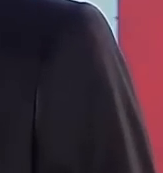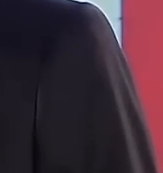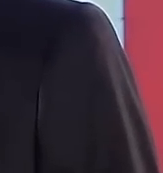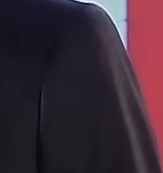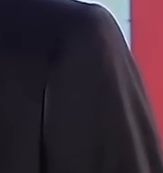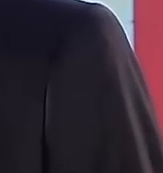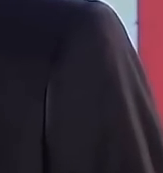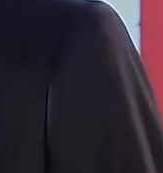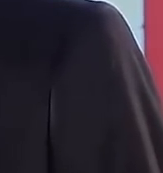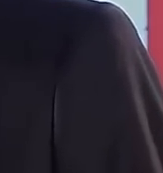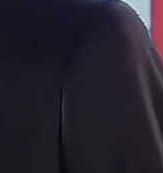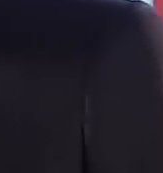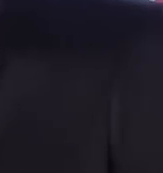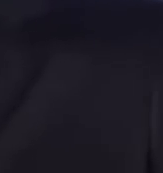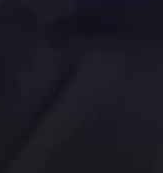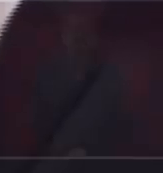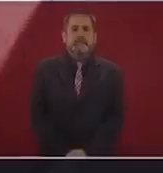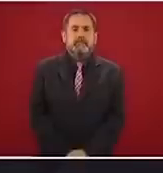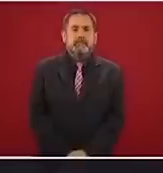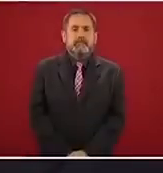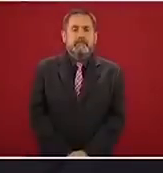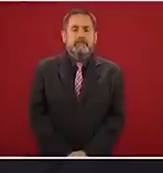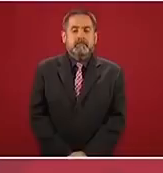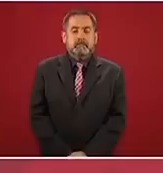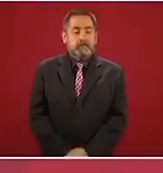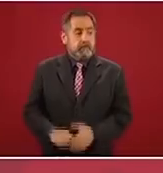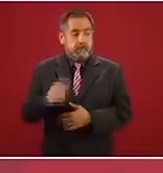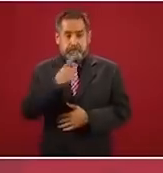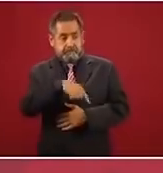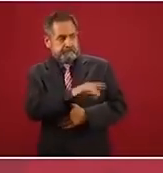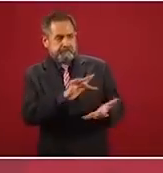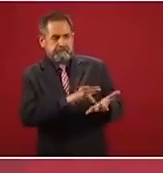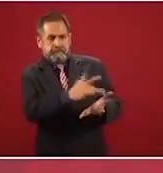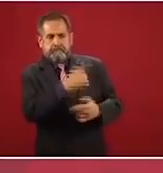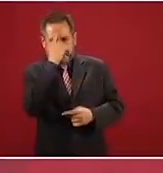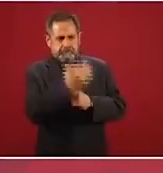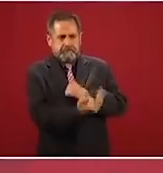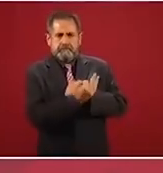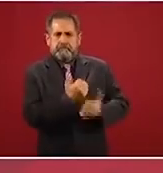convertir en realidad este propósito de que haya salud